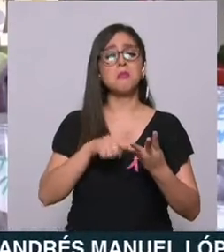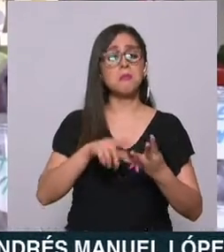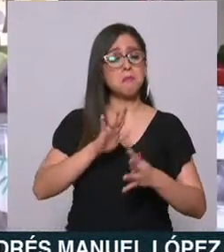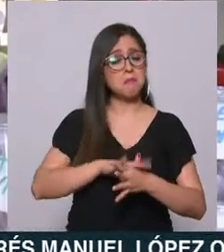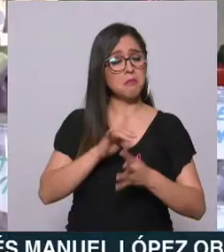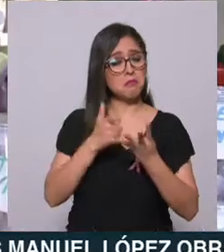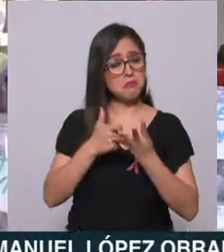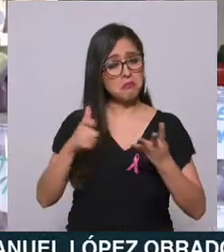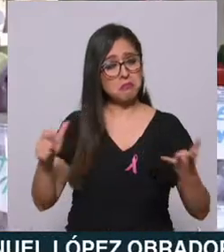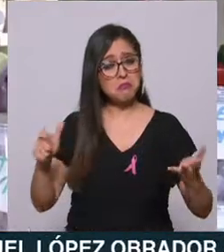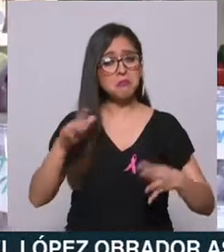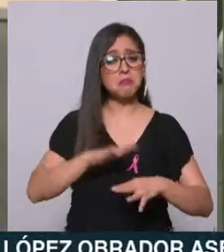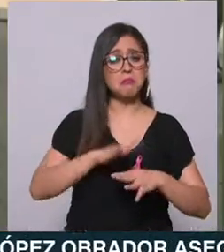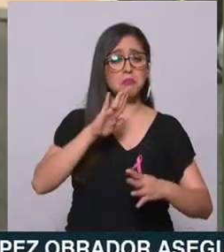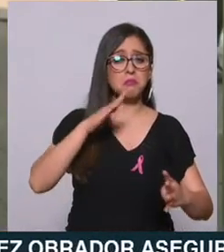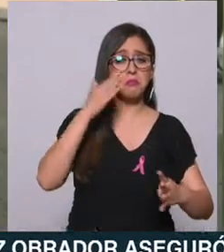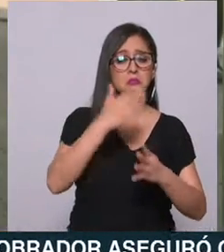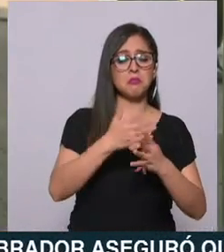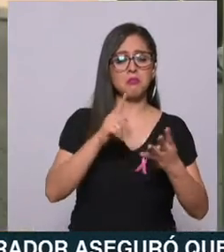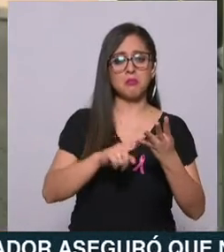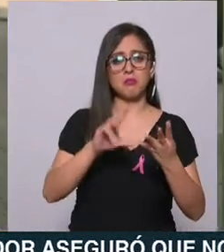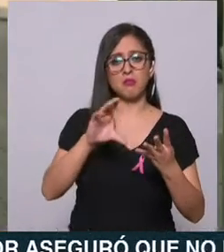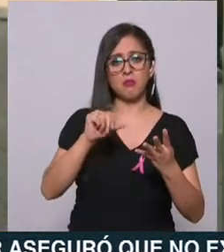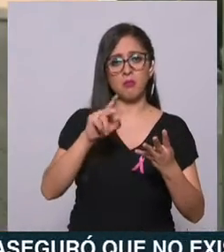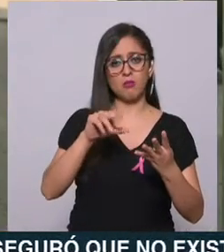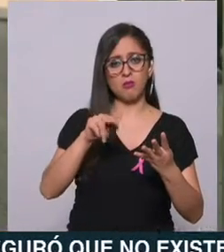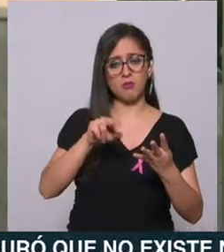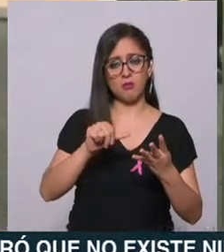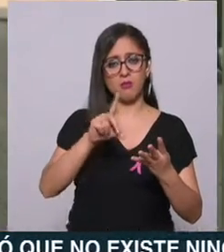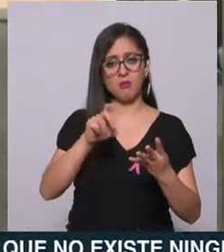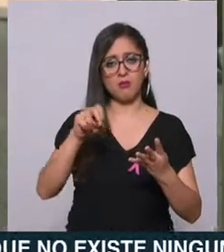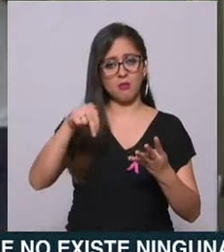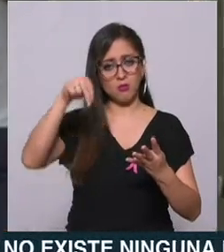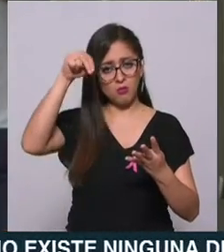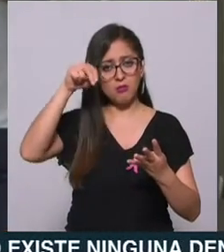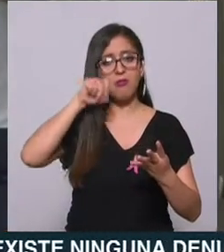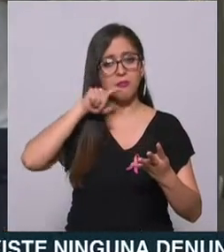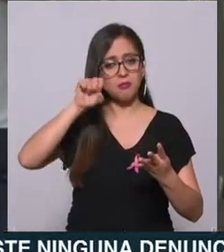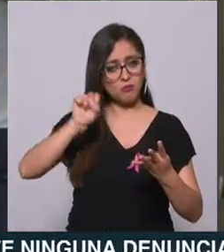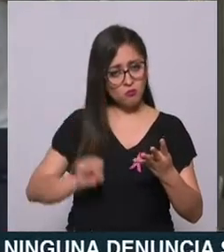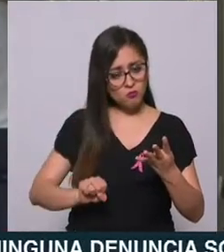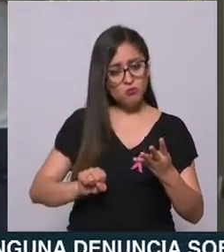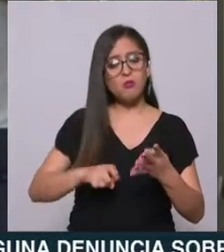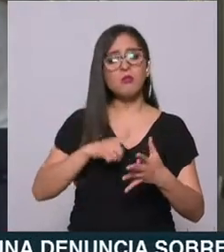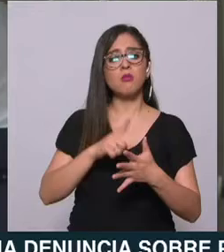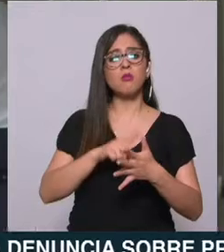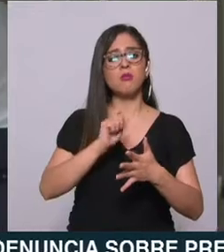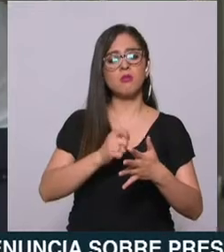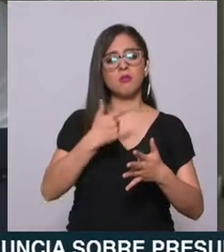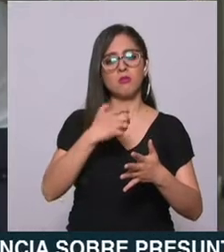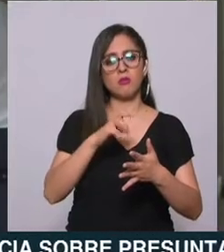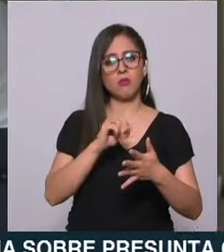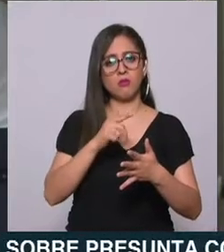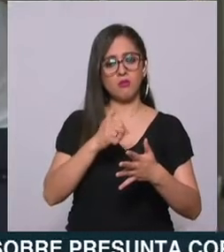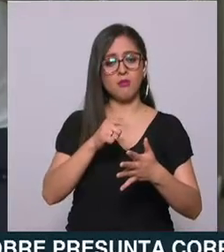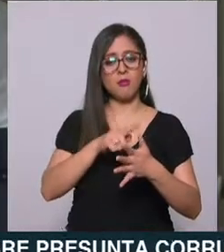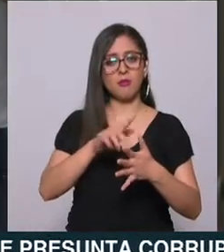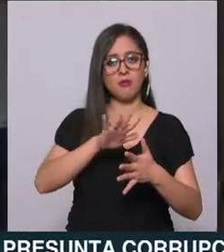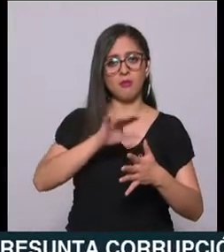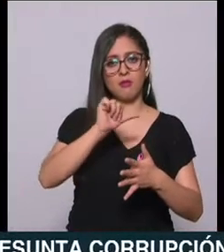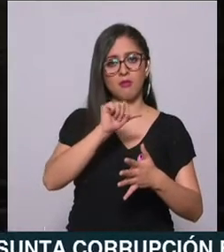en los últimos años mucho en Carolina del Norte, también Carolina del Sur, y el área de Georgia, donde está Atlanta.